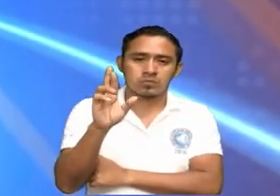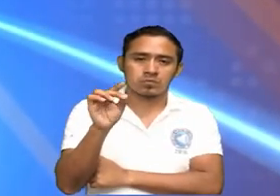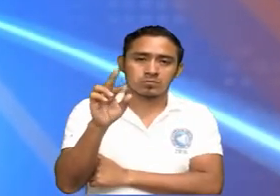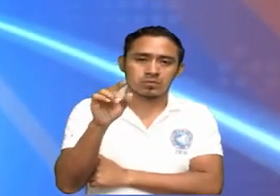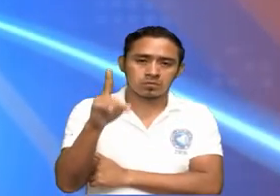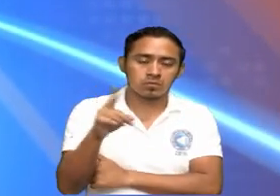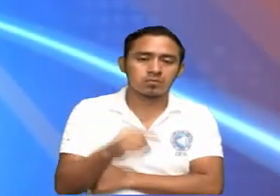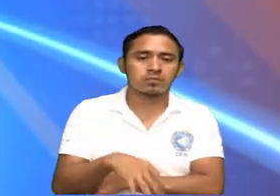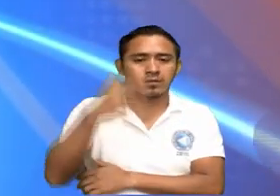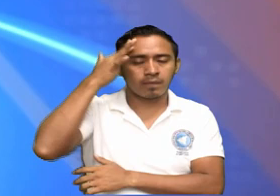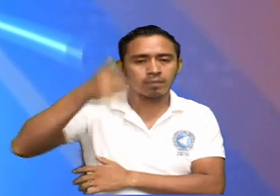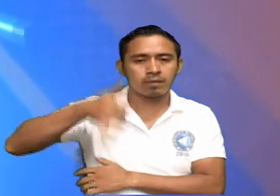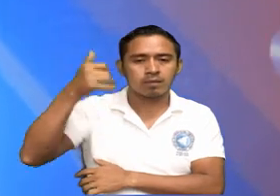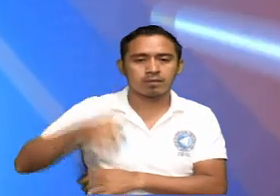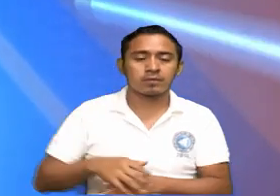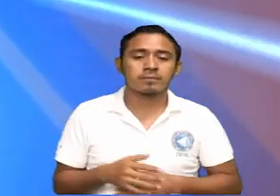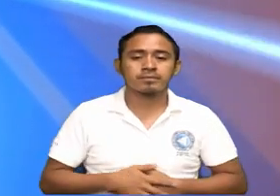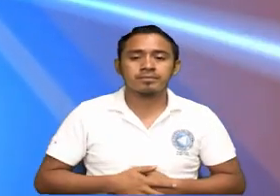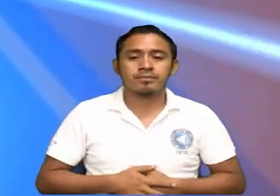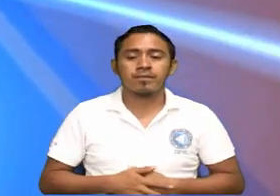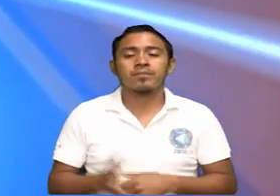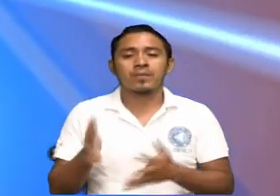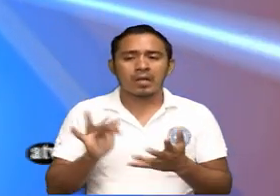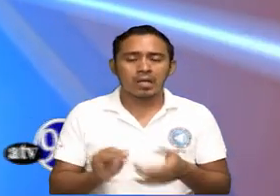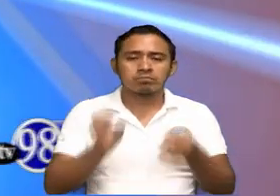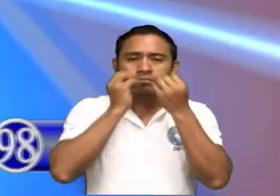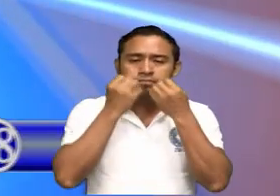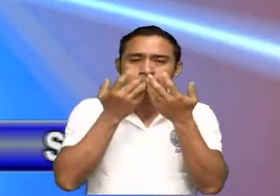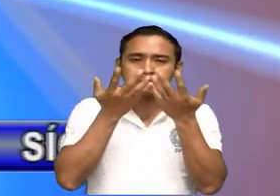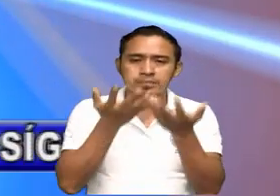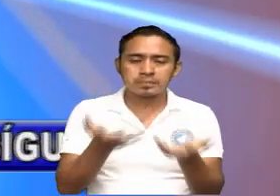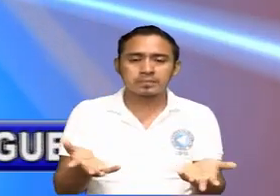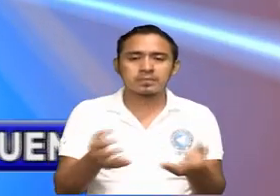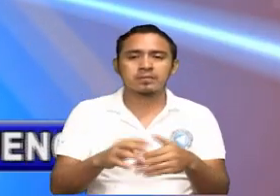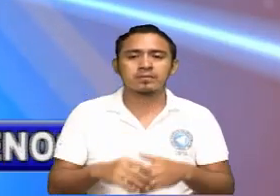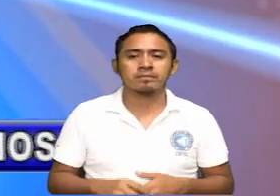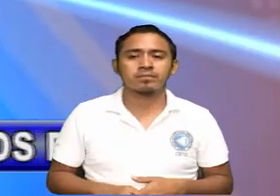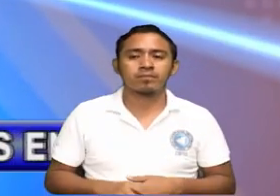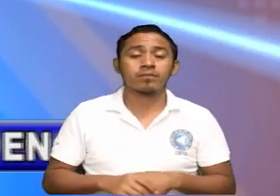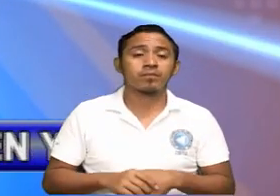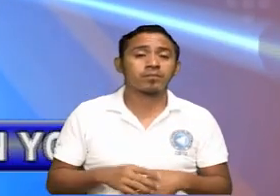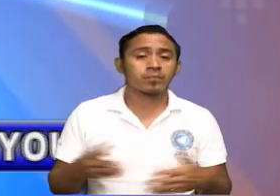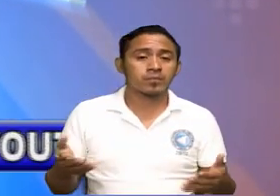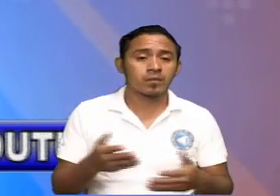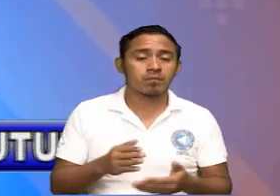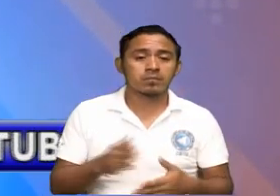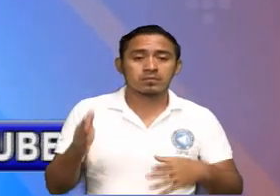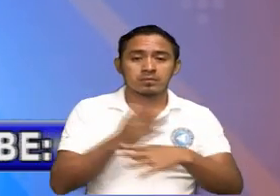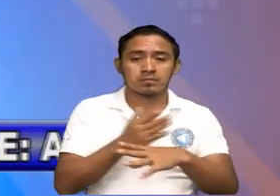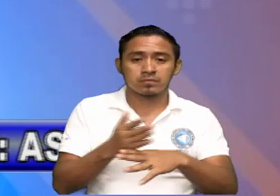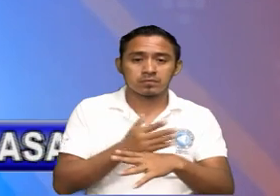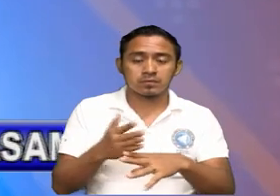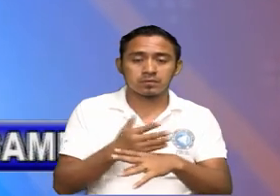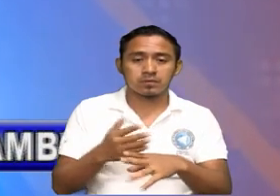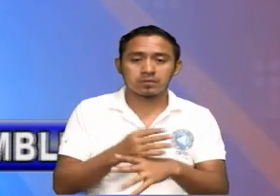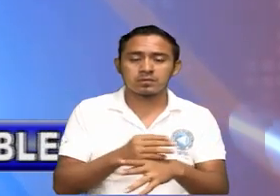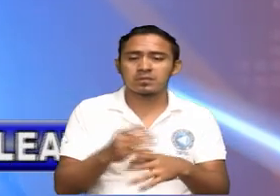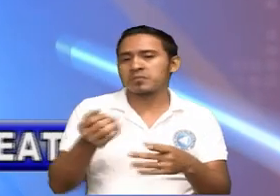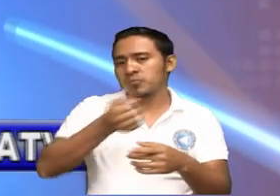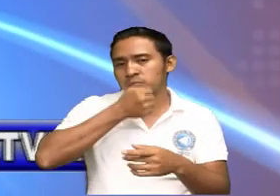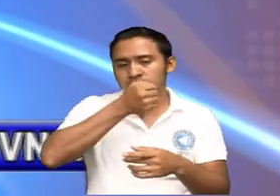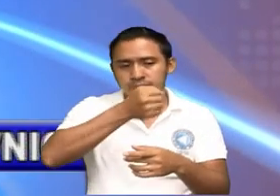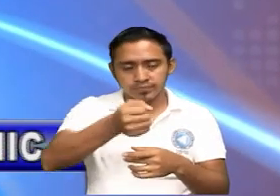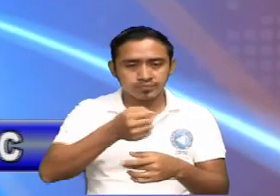República. Esto está siendo dado a conocer a través de los medios oficiales